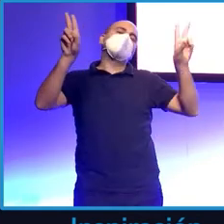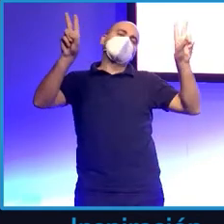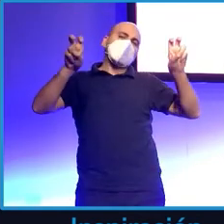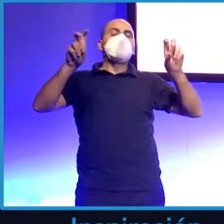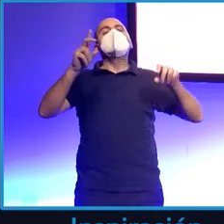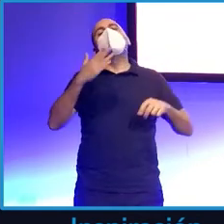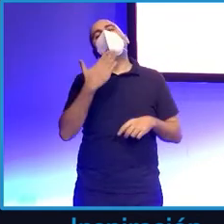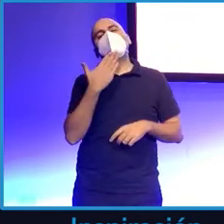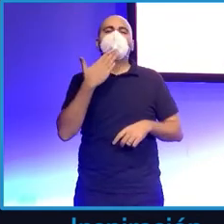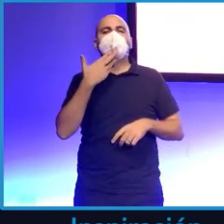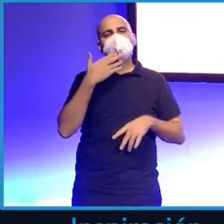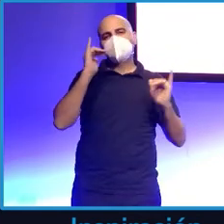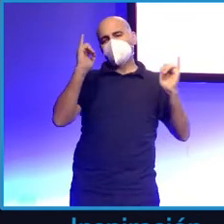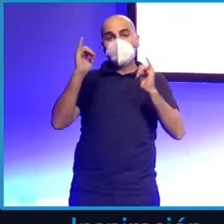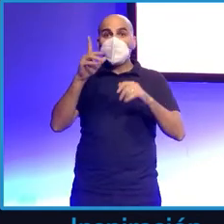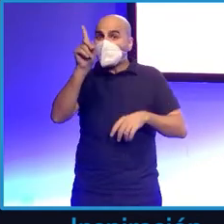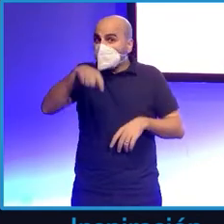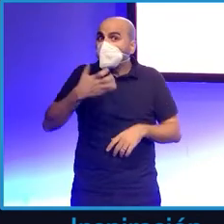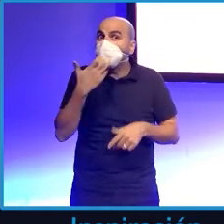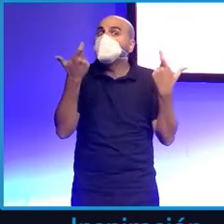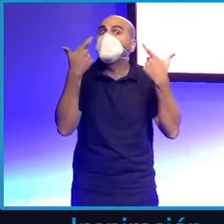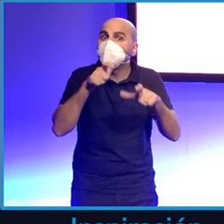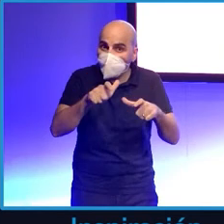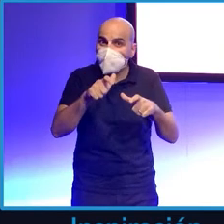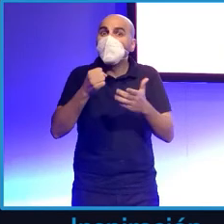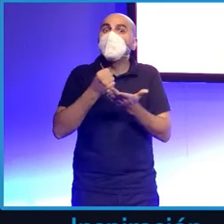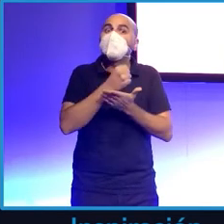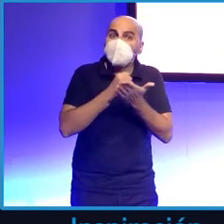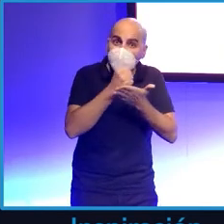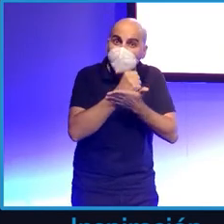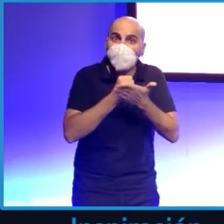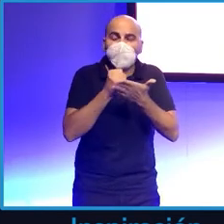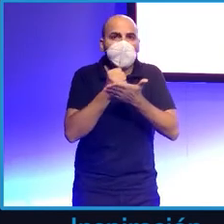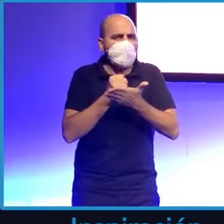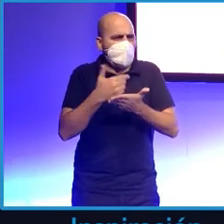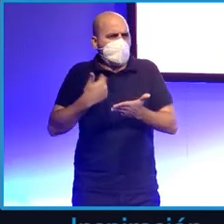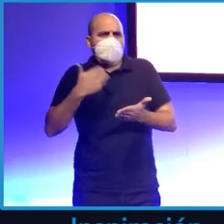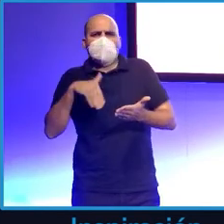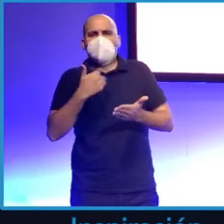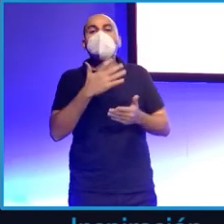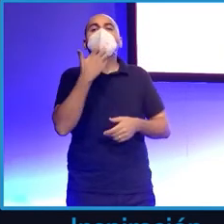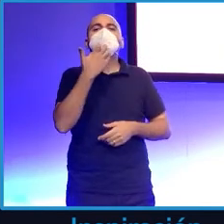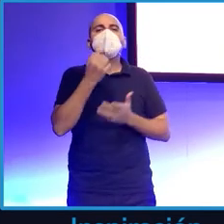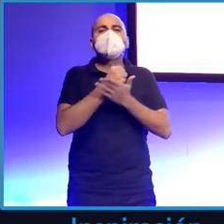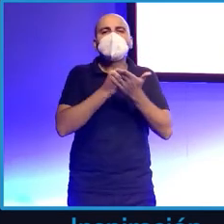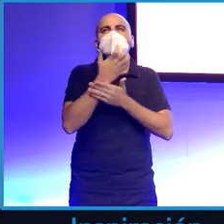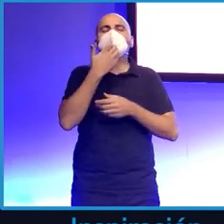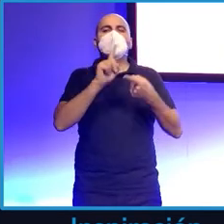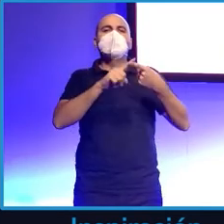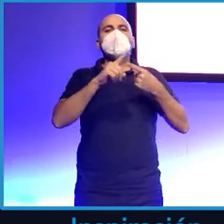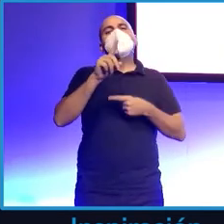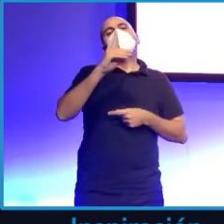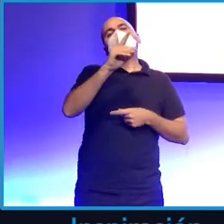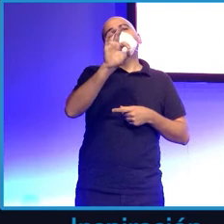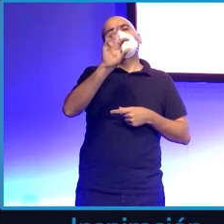este sector farmacias que son brutales a nivel competencial in building nos fijamos aquí farmacias direct 2 pharma mifarma son tres